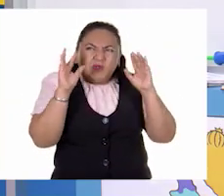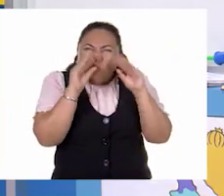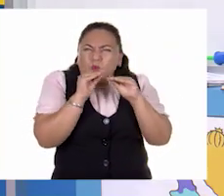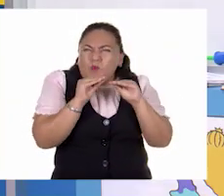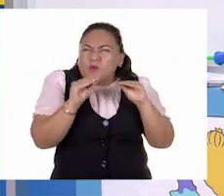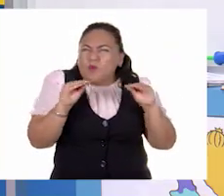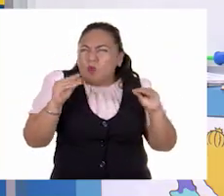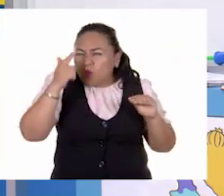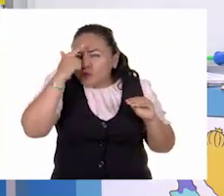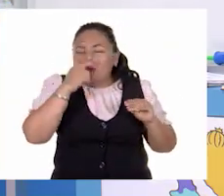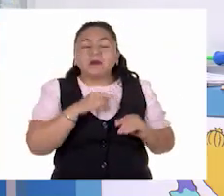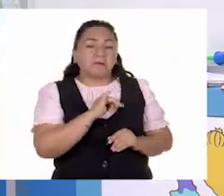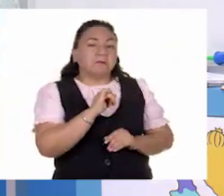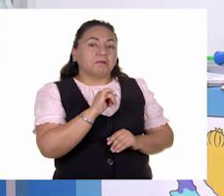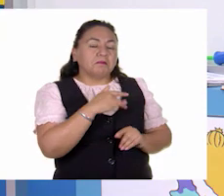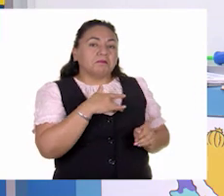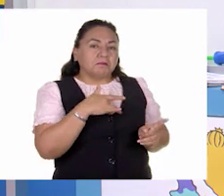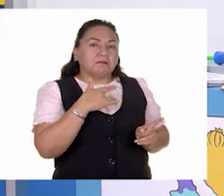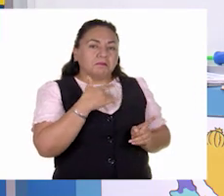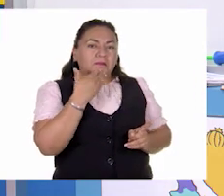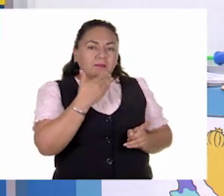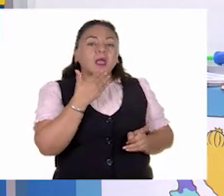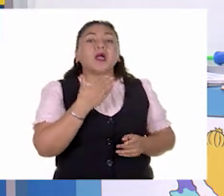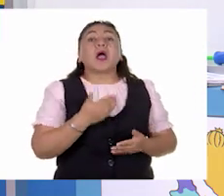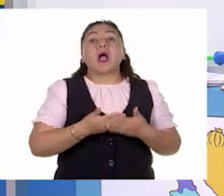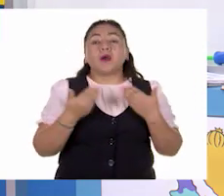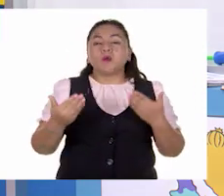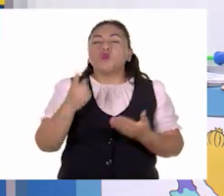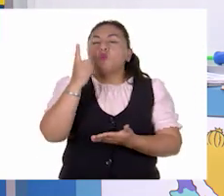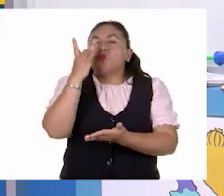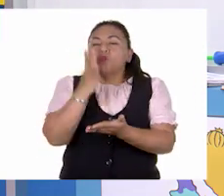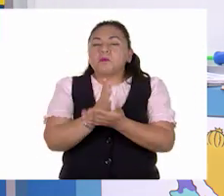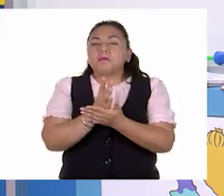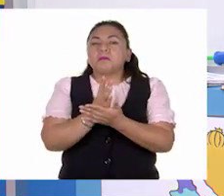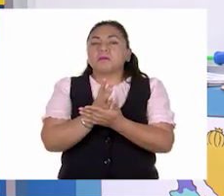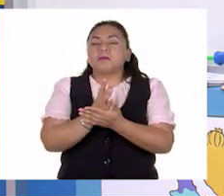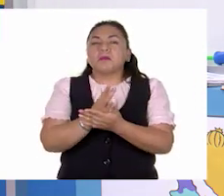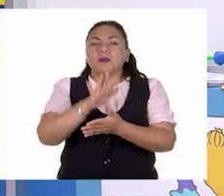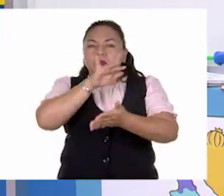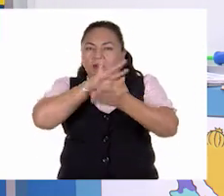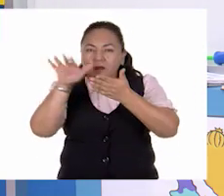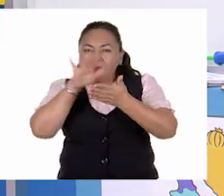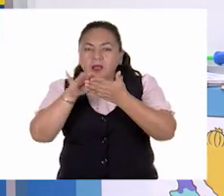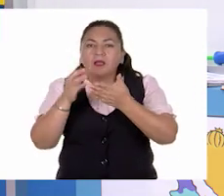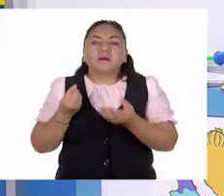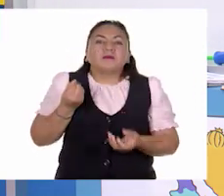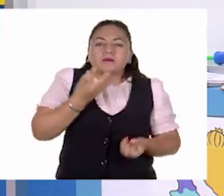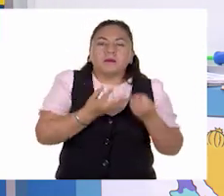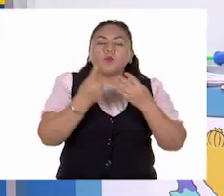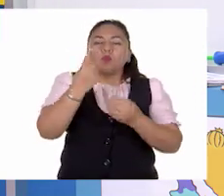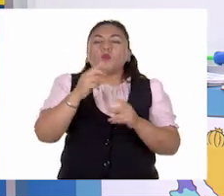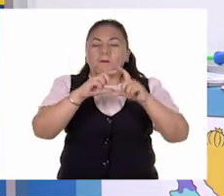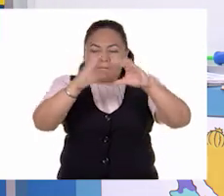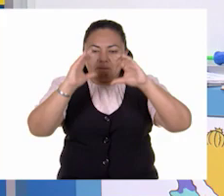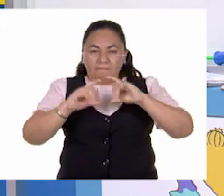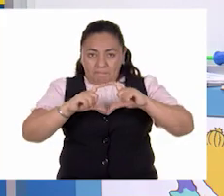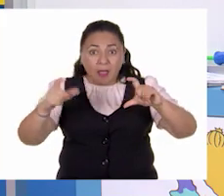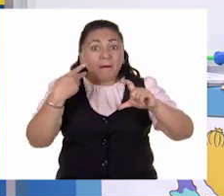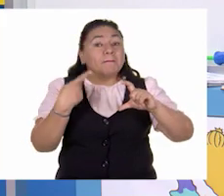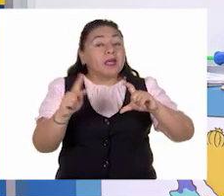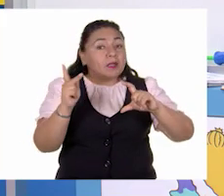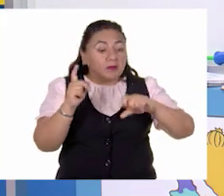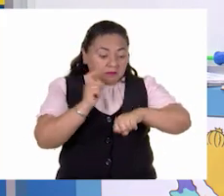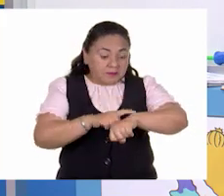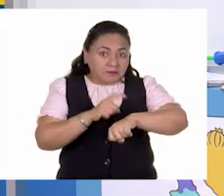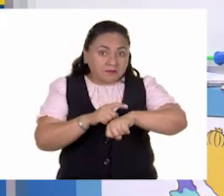oscurísima. Muy bien, me parece muy bien, Larisa. Creo que solo nos va a dar tiempo de leer y comentar un poema más. Pero